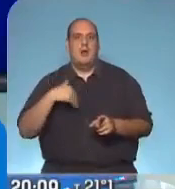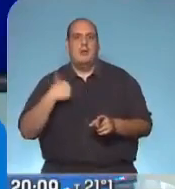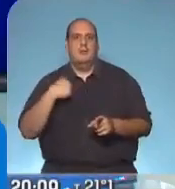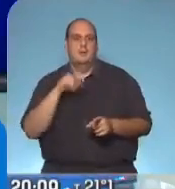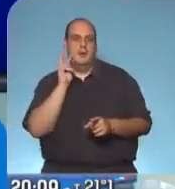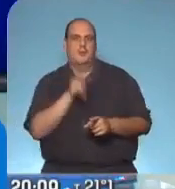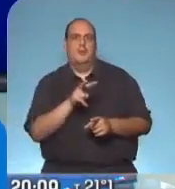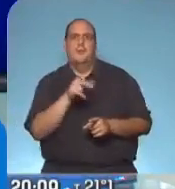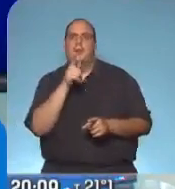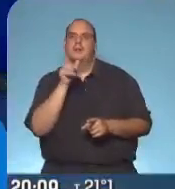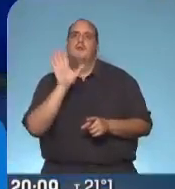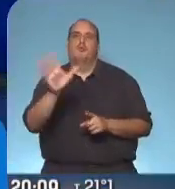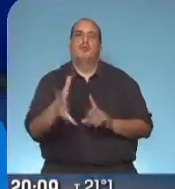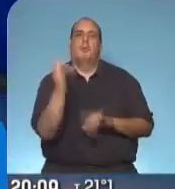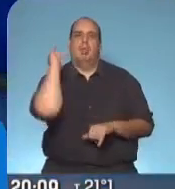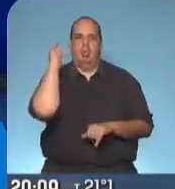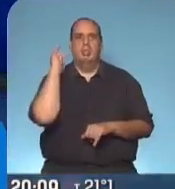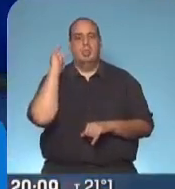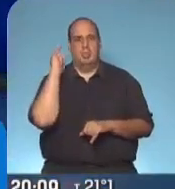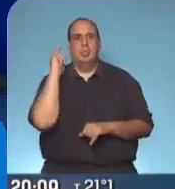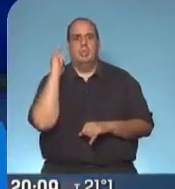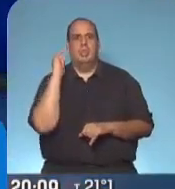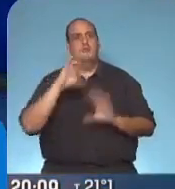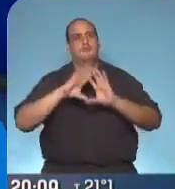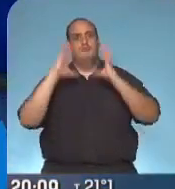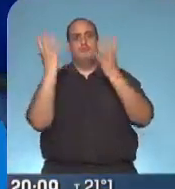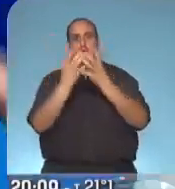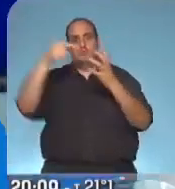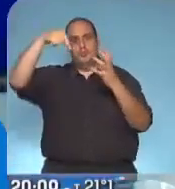Argentina. Es otro diario del lunes que tiene este sector, esta parte del mundo de lo que ha sucedido en Europa.